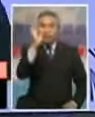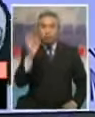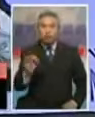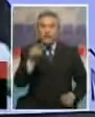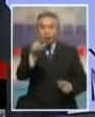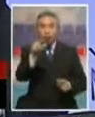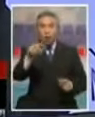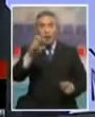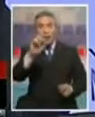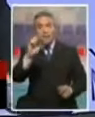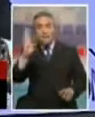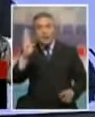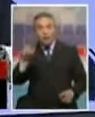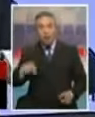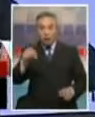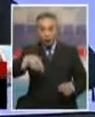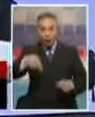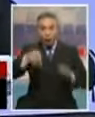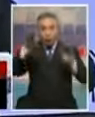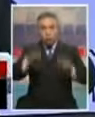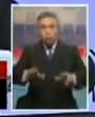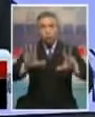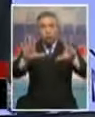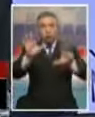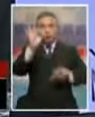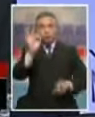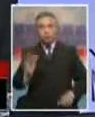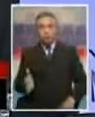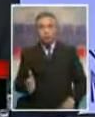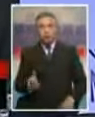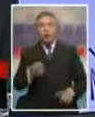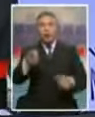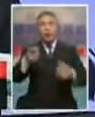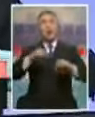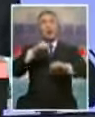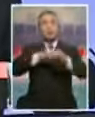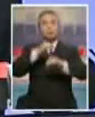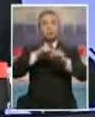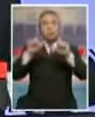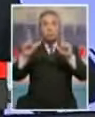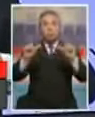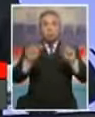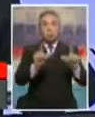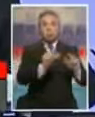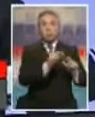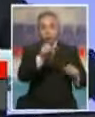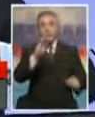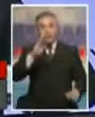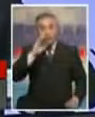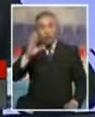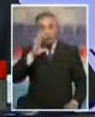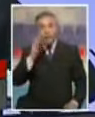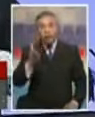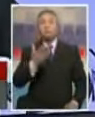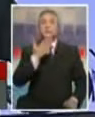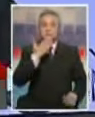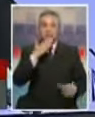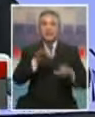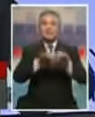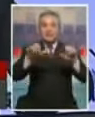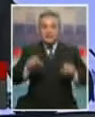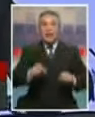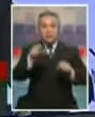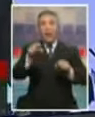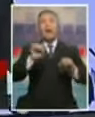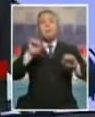es el 8%. No es casualidad que se desindustrialice Biobío, no es un accidente, es la voluntad también de un sistema político, de jefes de Estado